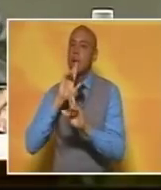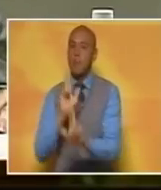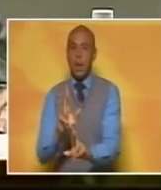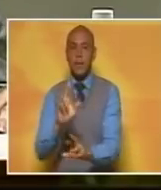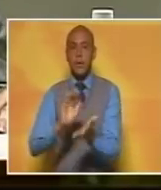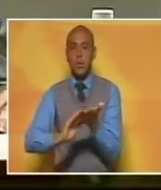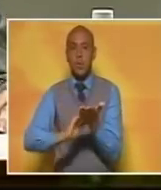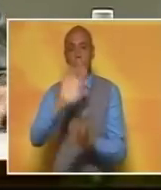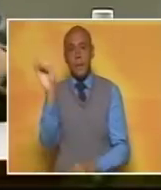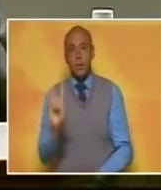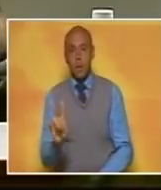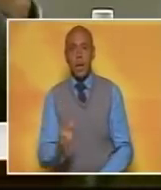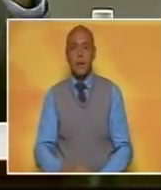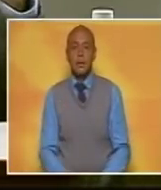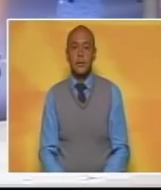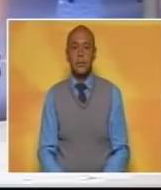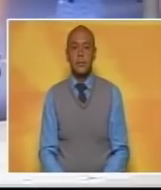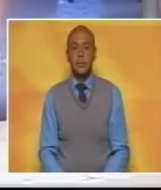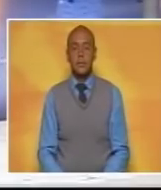Venezuela.